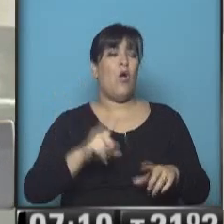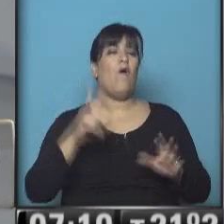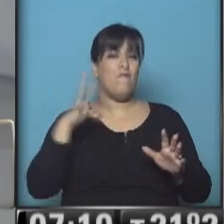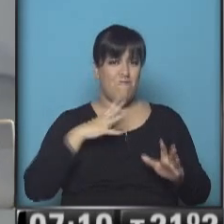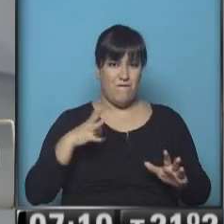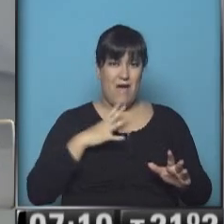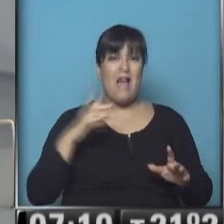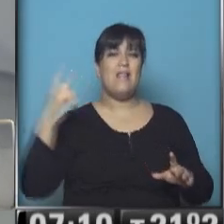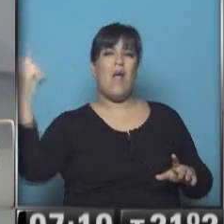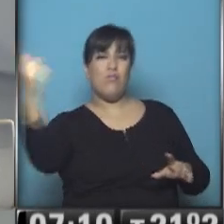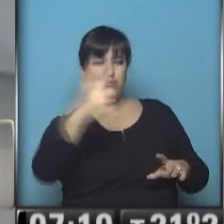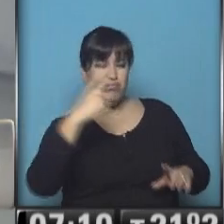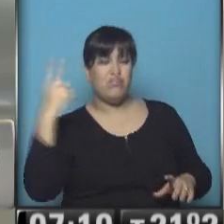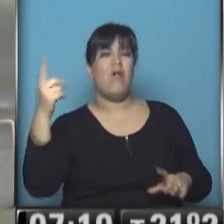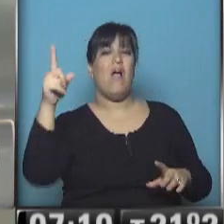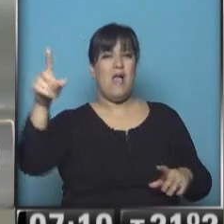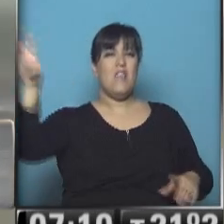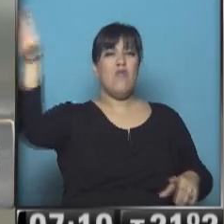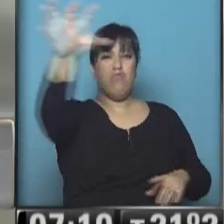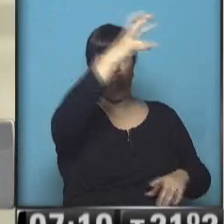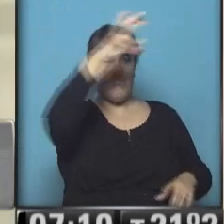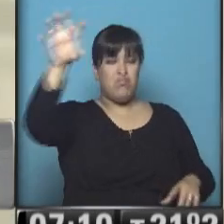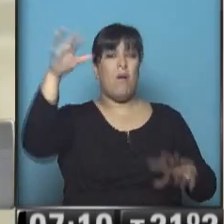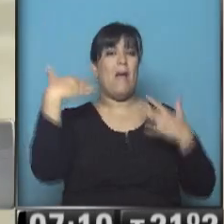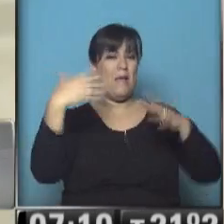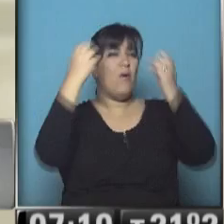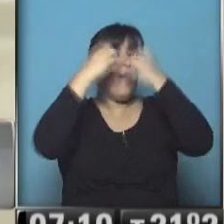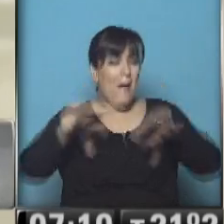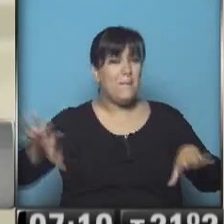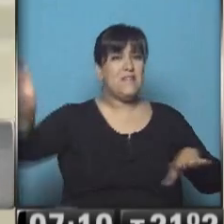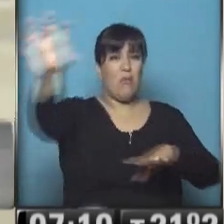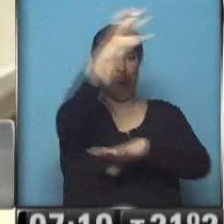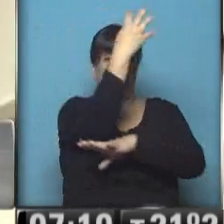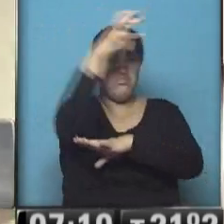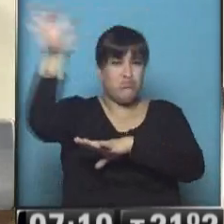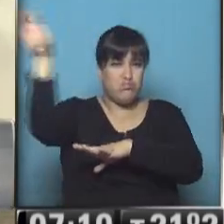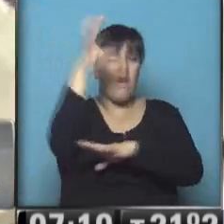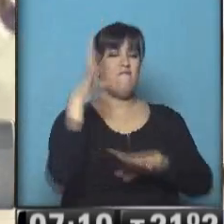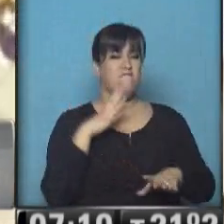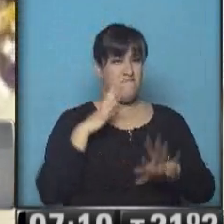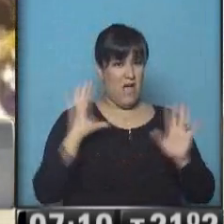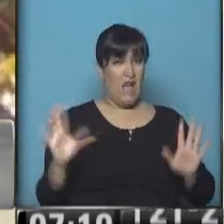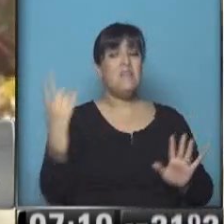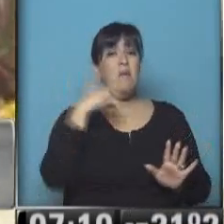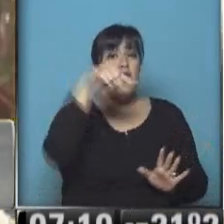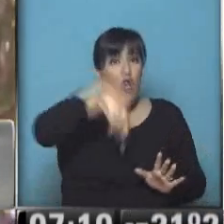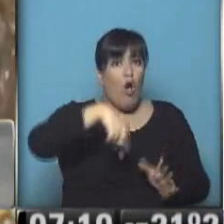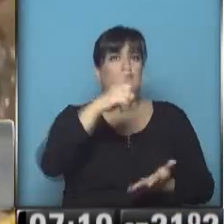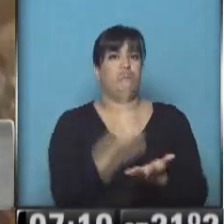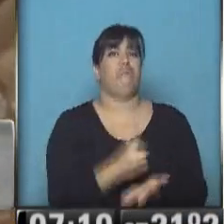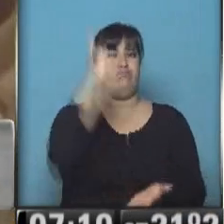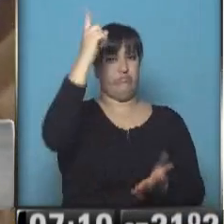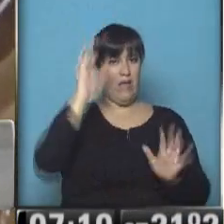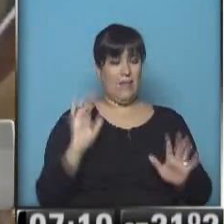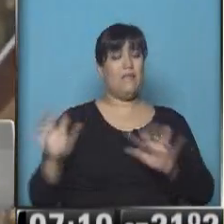ponga en órbita y se despliegue y pueda comenzar a migrar todo el servicio de telecomunicaciones que bien detallaba Alejandro.